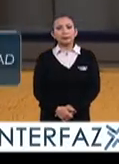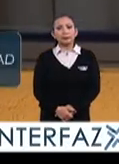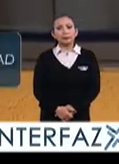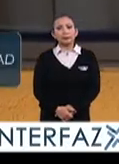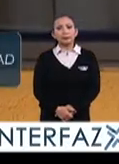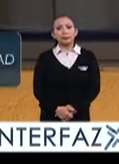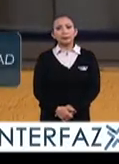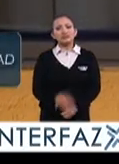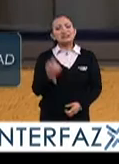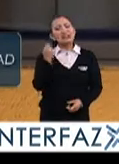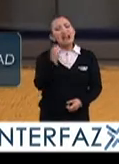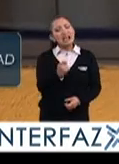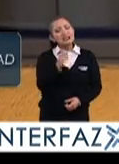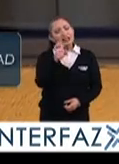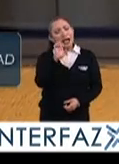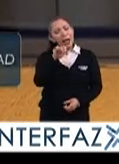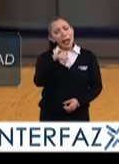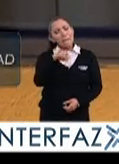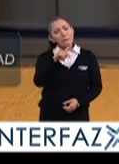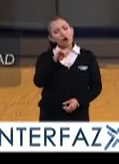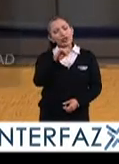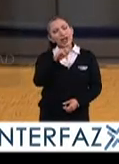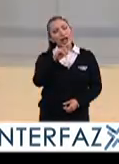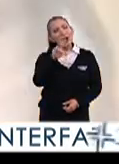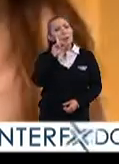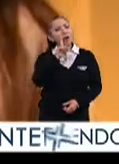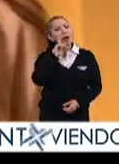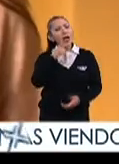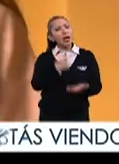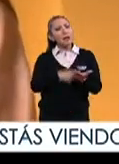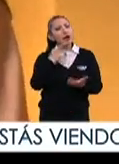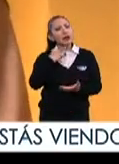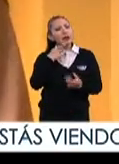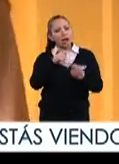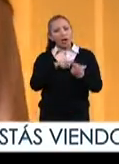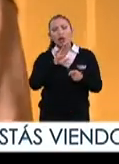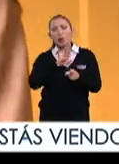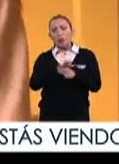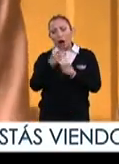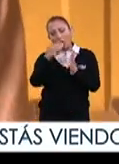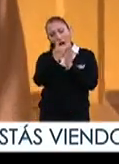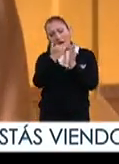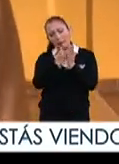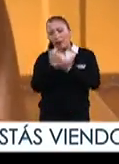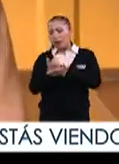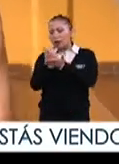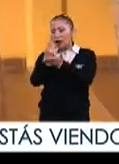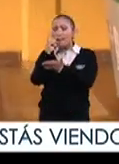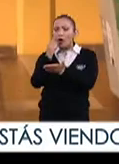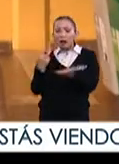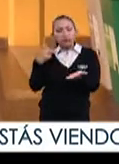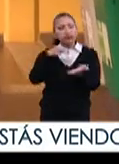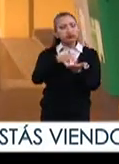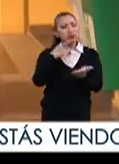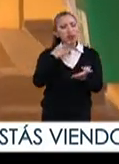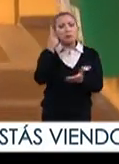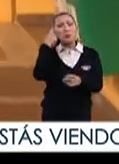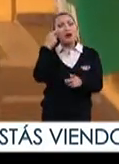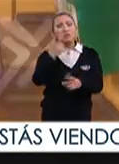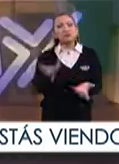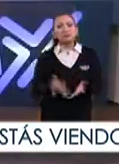¿Qué se entiende por empoderar a la mujer en la política? ¿Cuáles son las herramientas para empoderar a la mujer y qué fin tiene